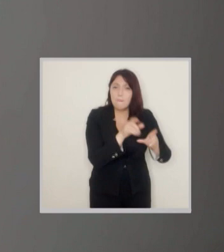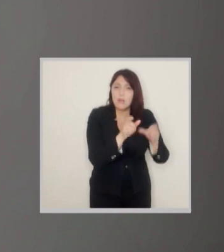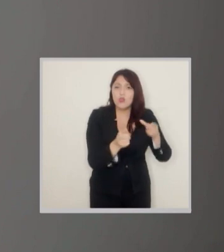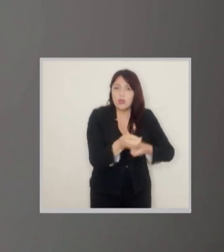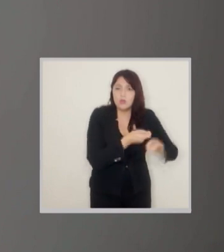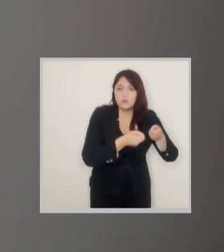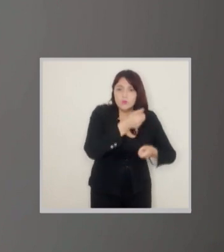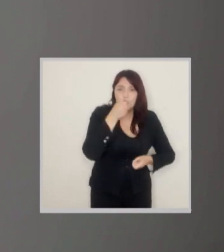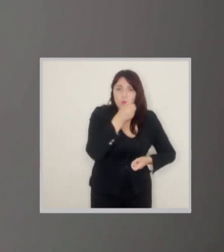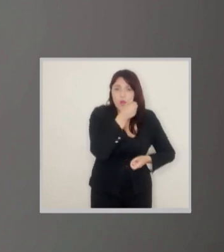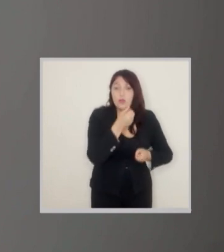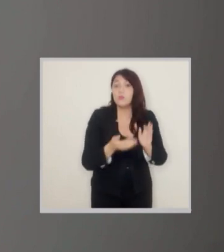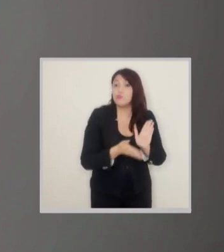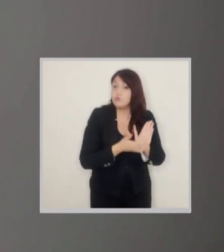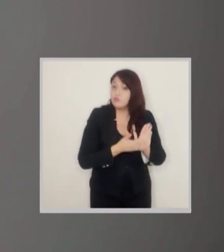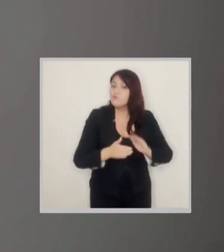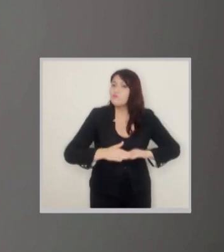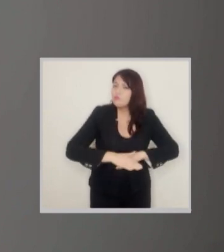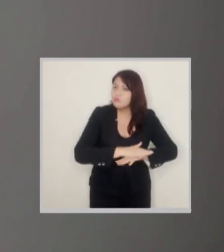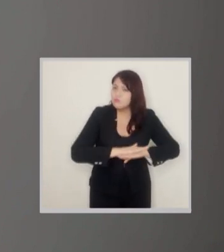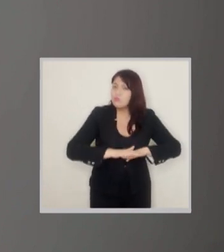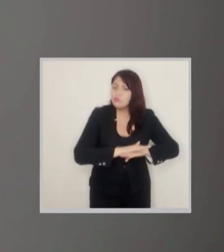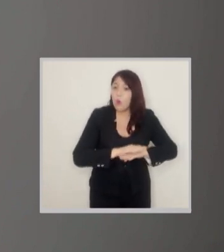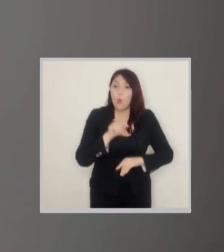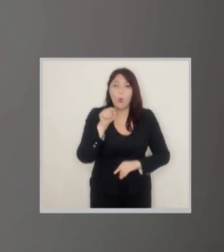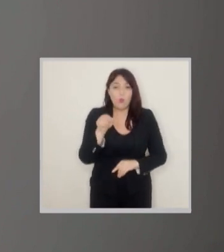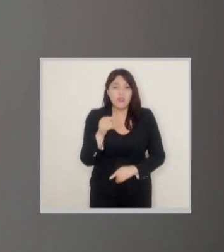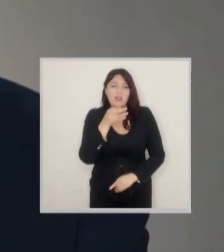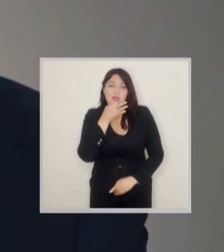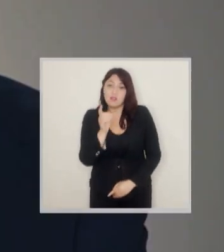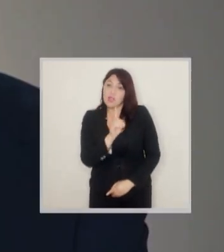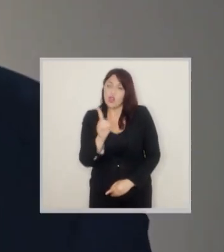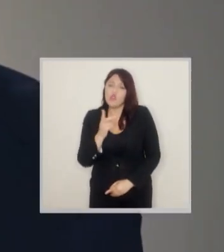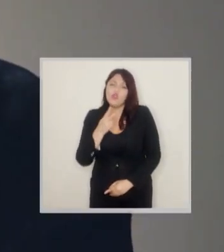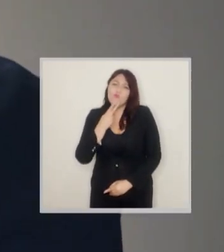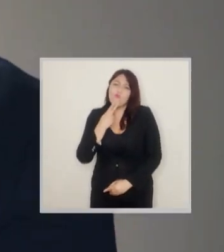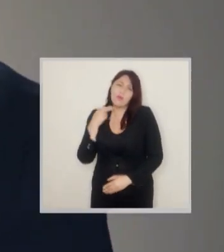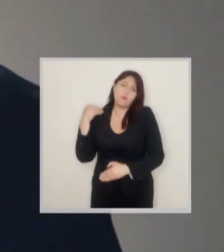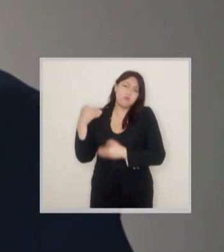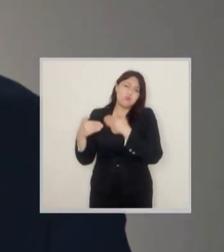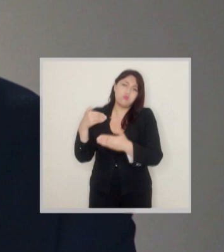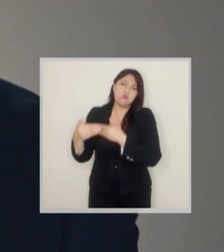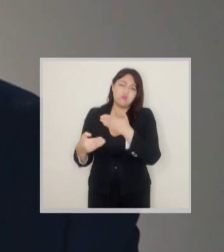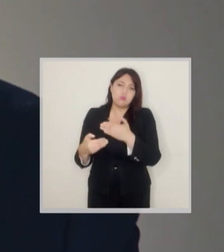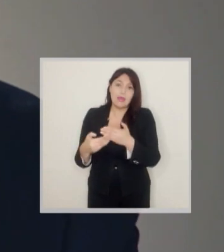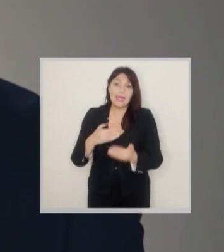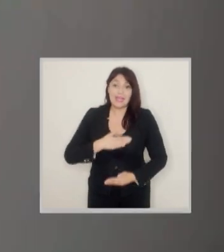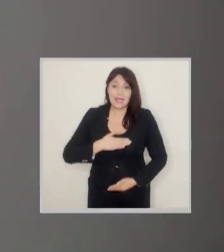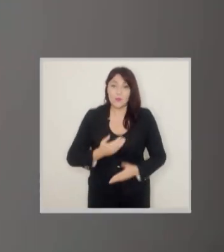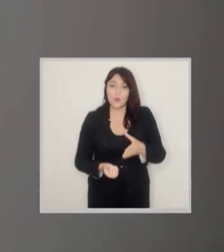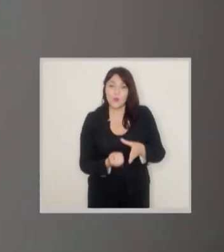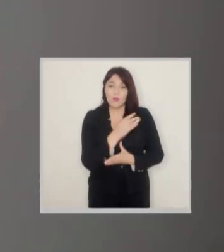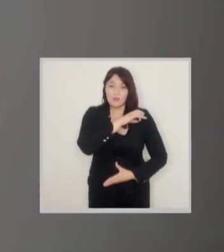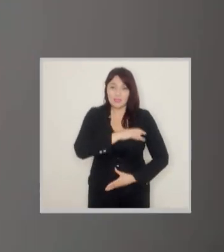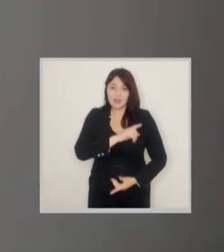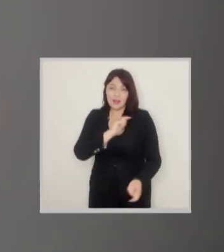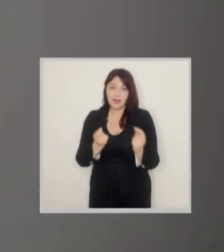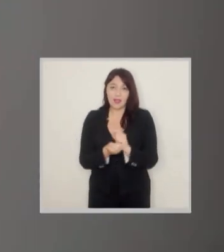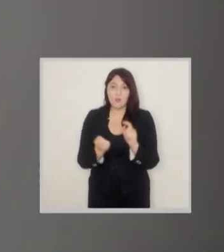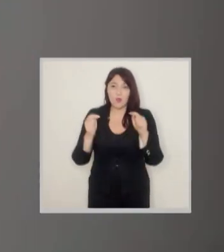cuando hay presunciones fundadas, cosa a la que usted se ha opuesto toda su vida. Queremos un nuevo Chile. El cambio es